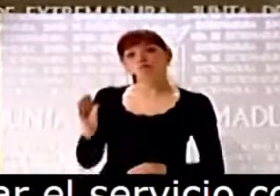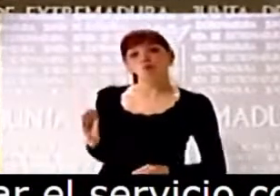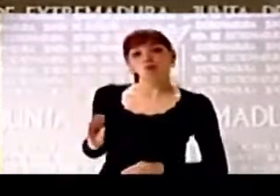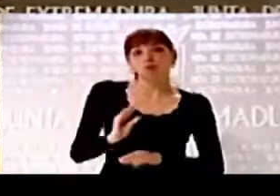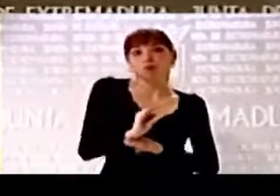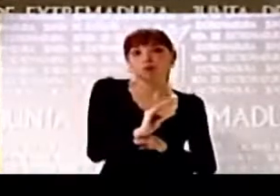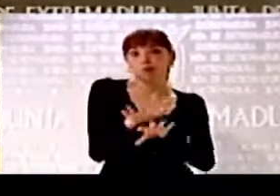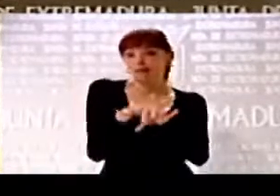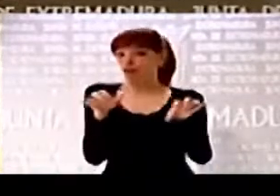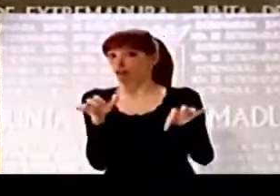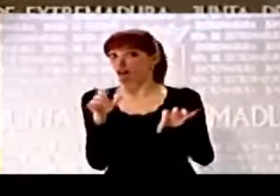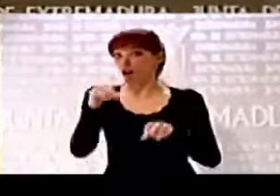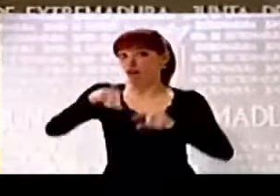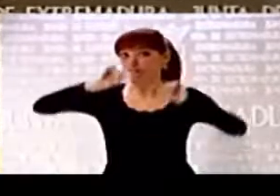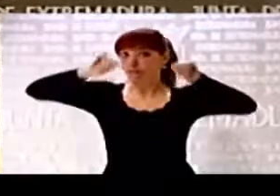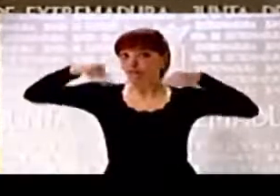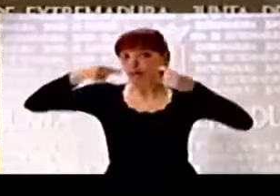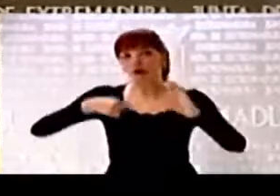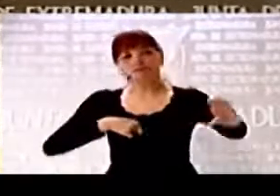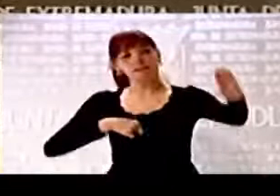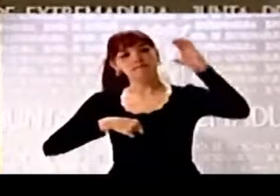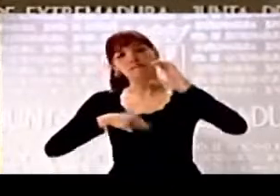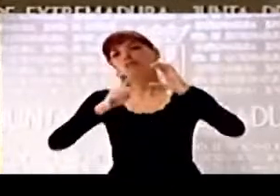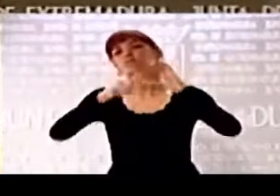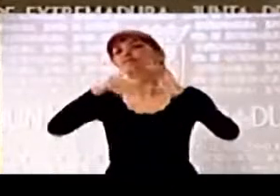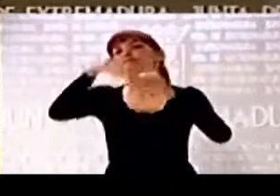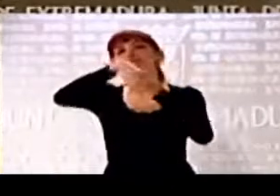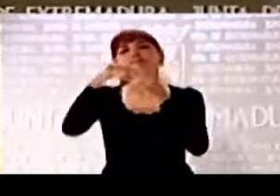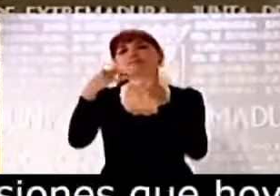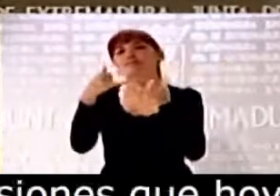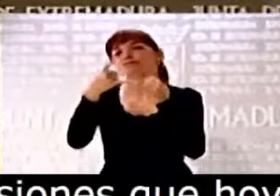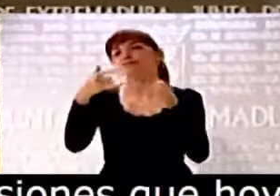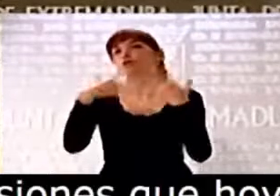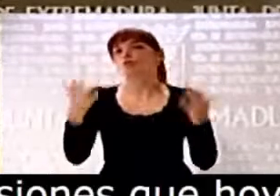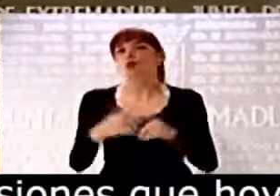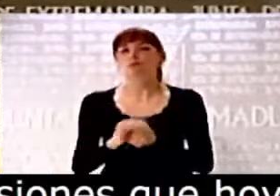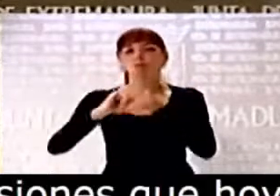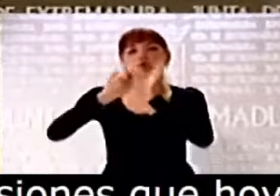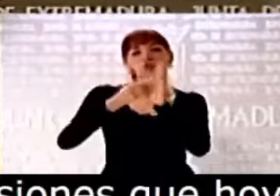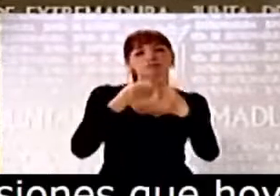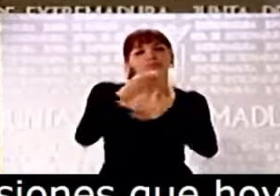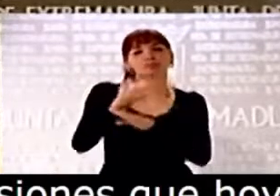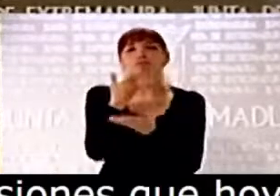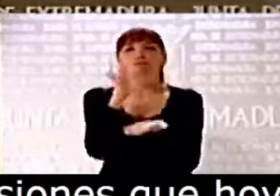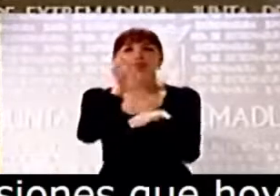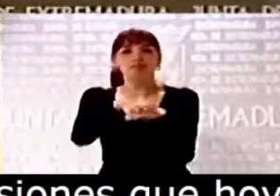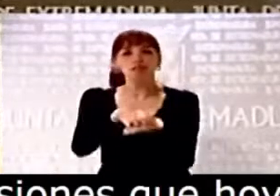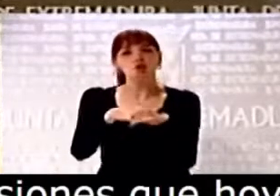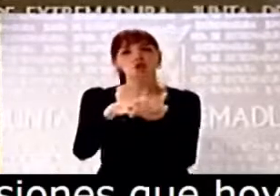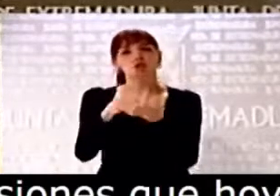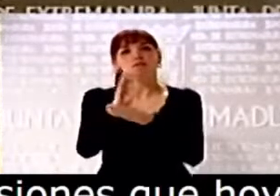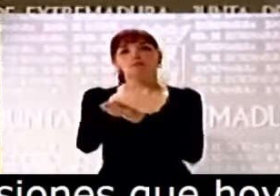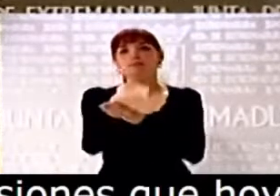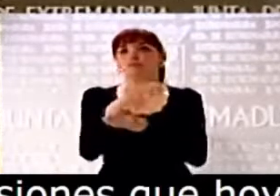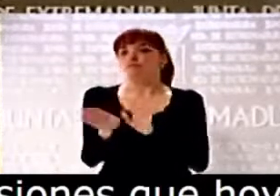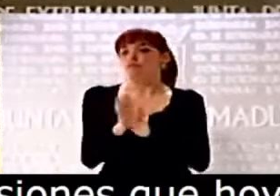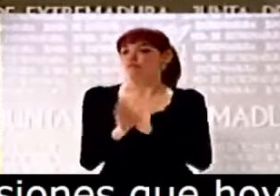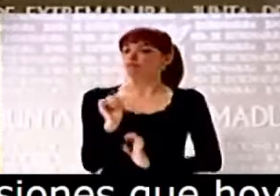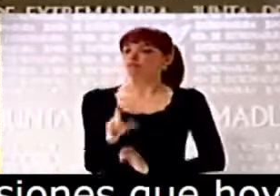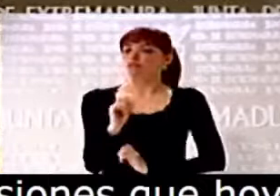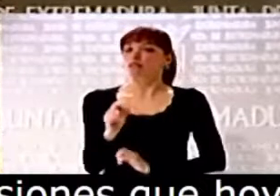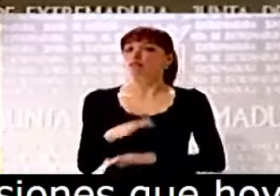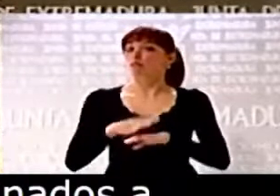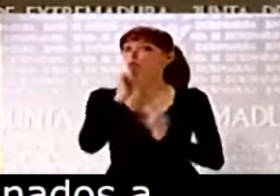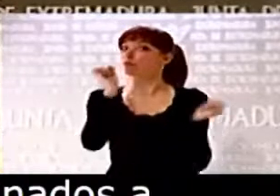inversiones que hoy firmamos se encuentran en proyectos que van destinados a construir centros de convalecencia y cuidados continuados para